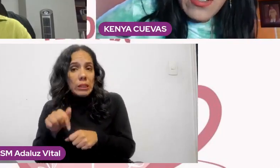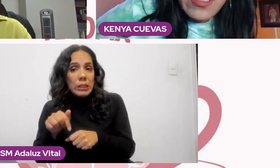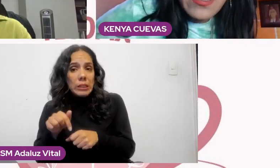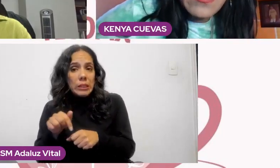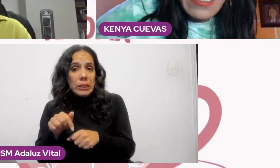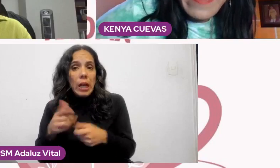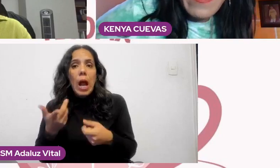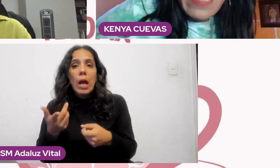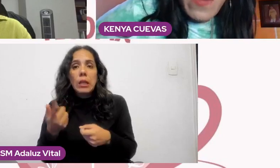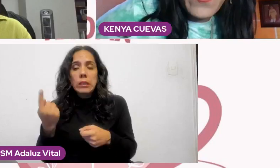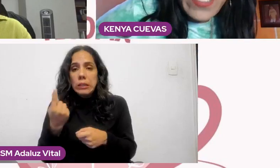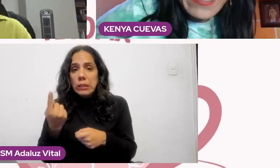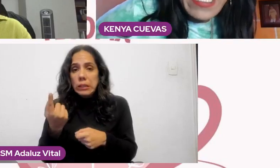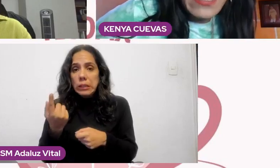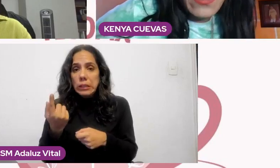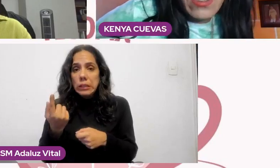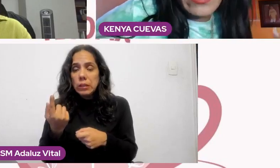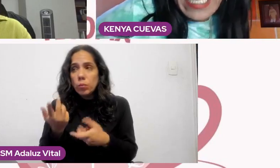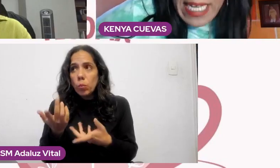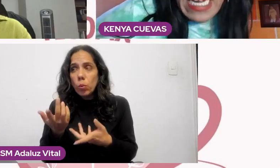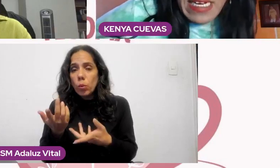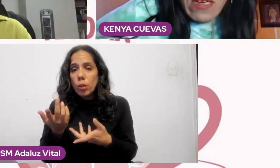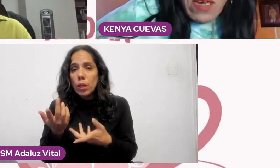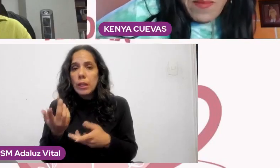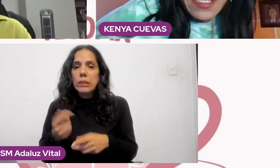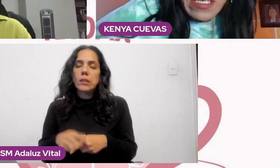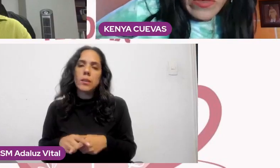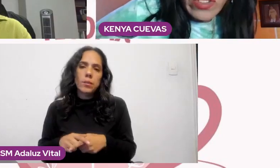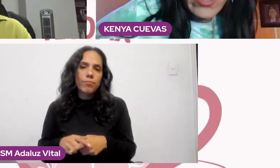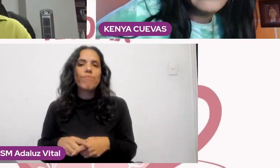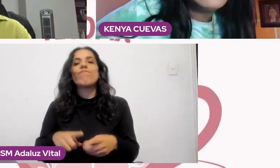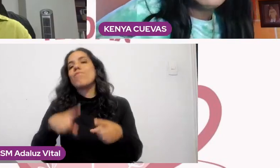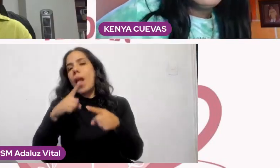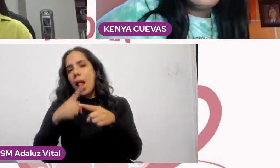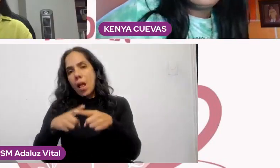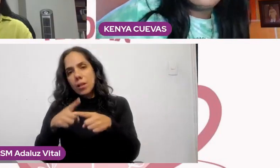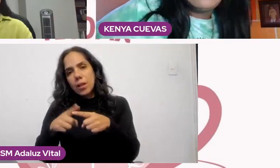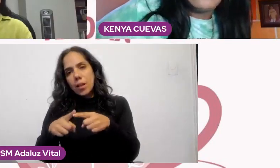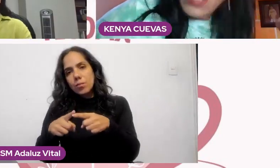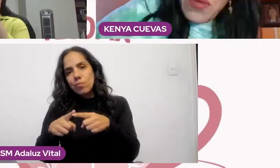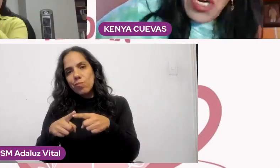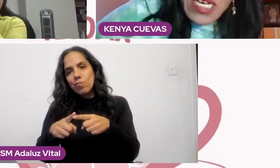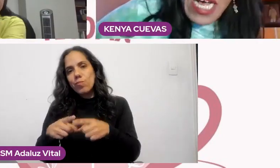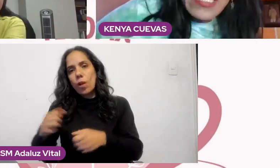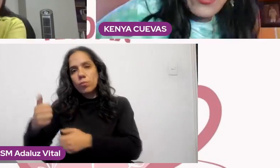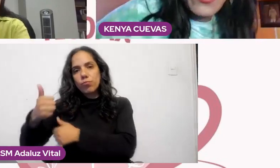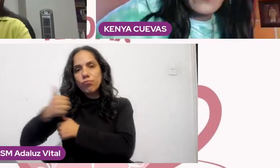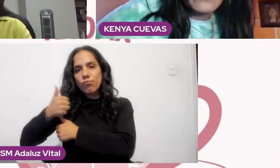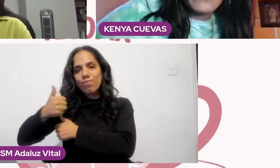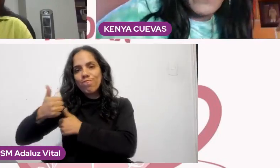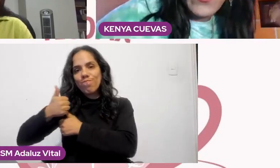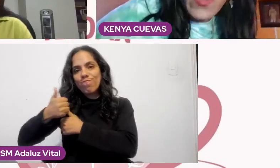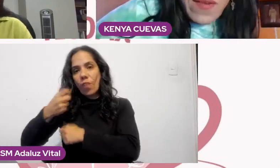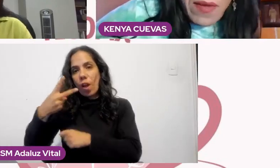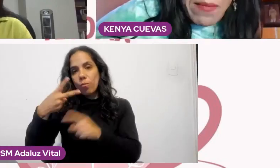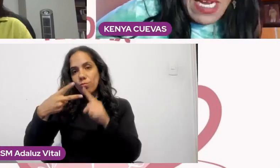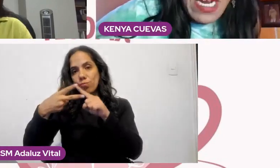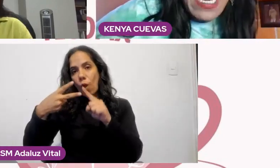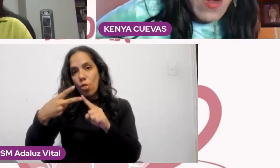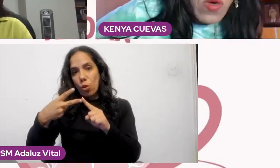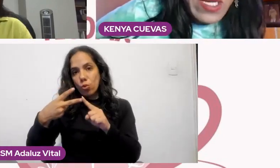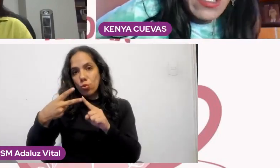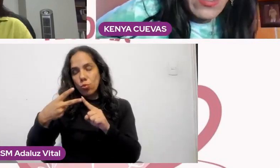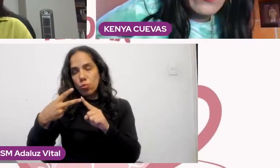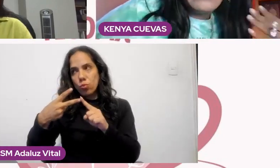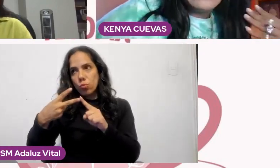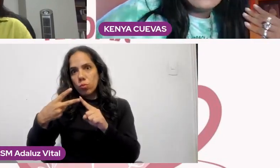¿no? Entonces hubo detenidos, los detienen en una persecución. Yo llevo el caso, busco a la familia,